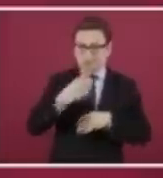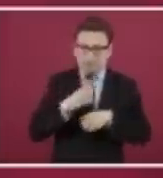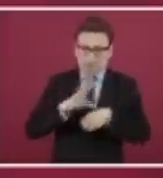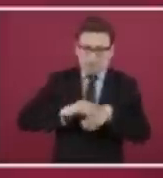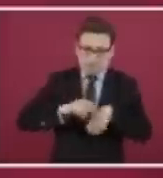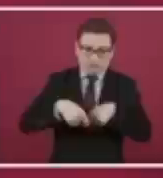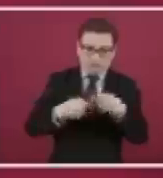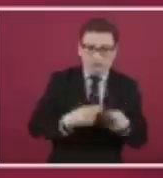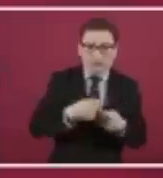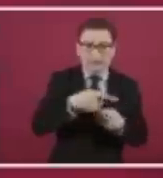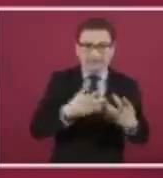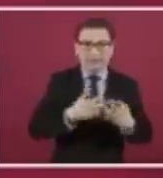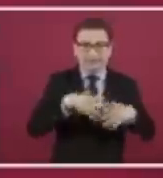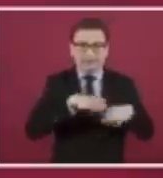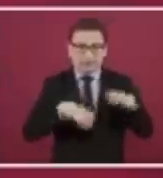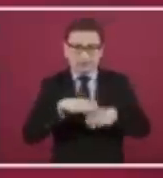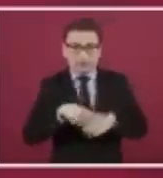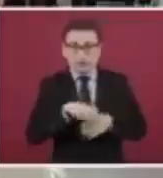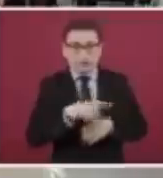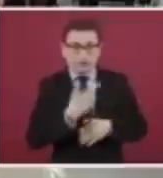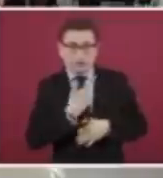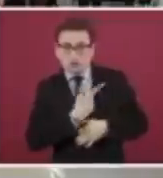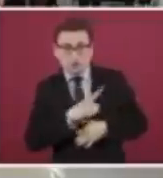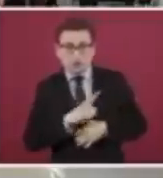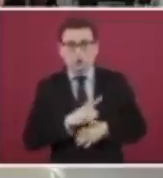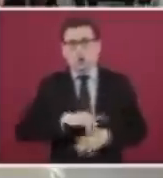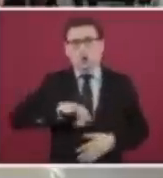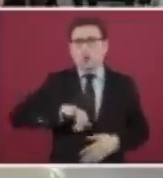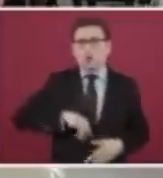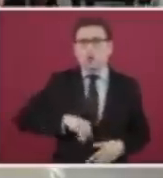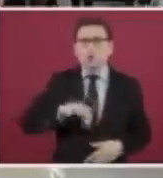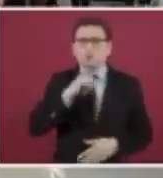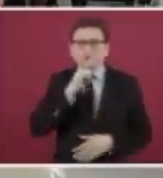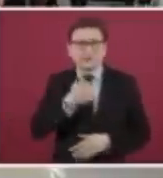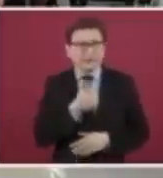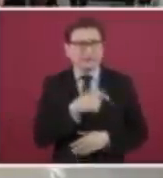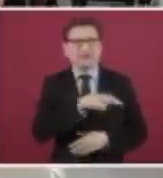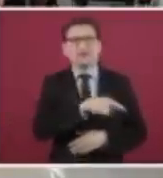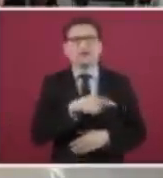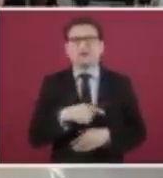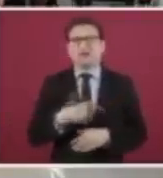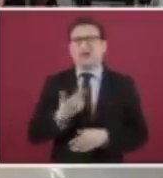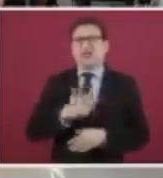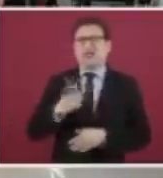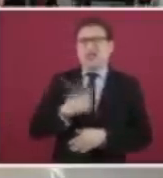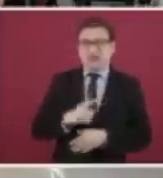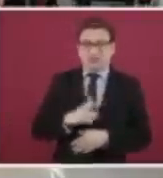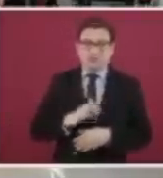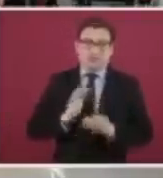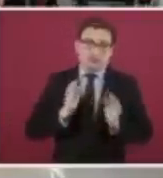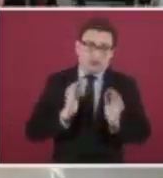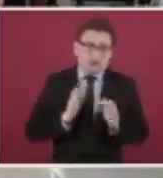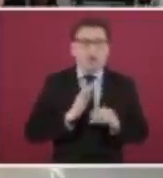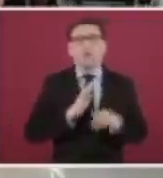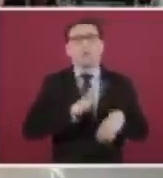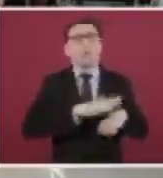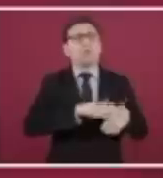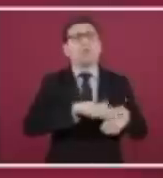si no les importa, si se declara desierta la